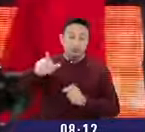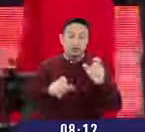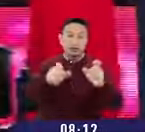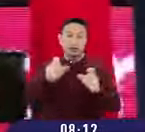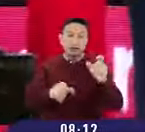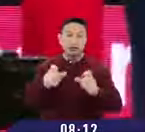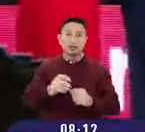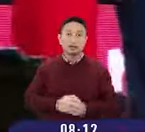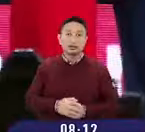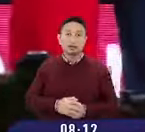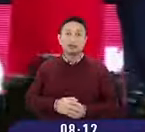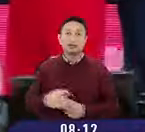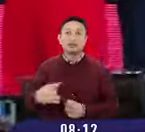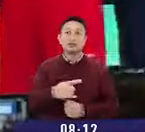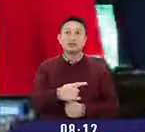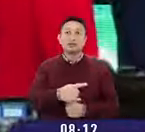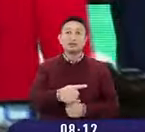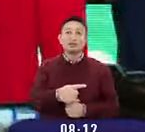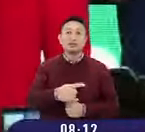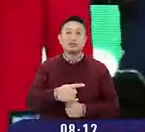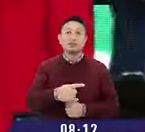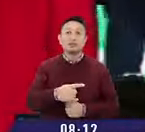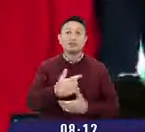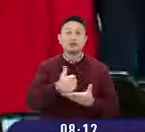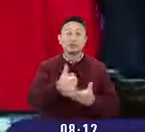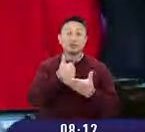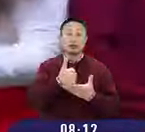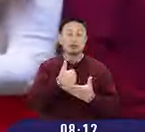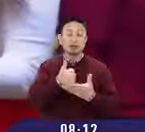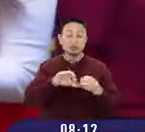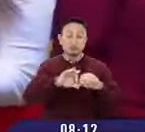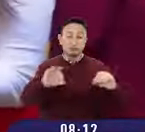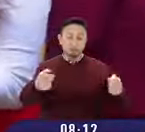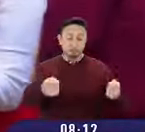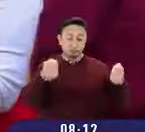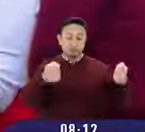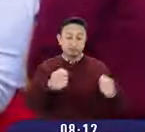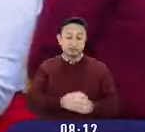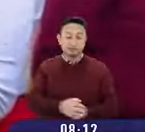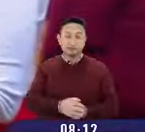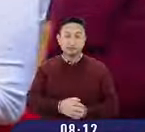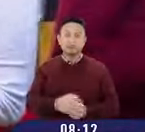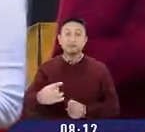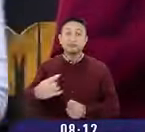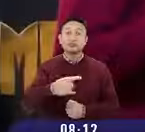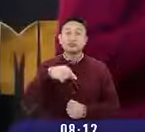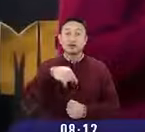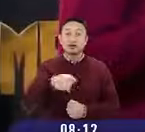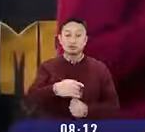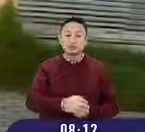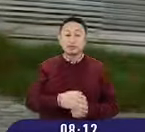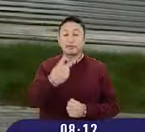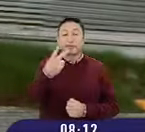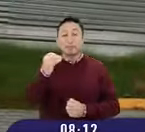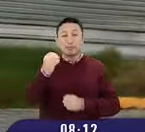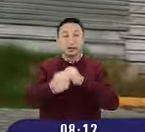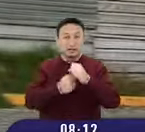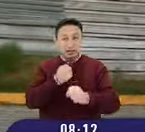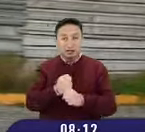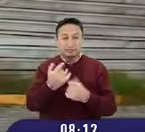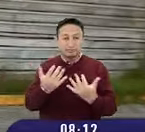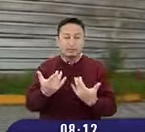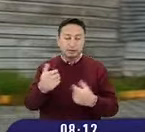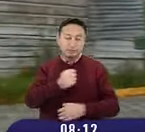de hechos y consolidados, quienes se beneficiaron. Muchos de ellos han tenido que esperar más de 20 años para obtener